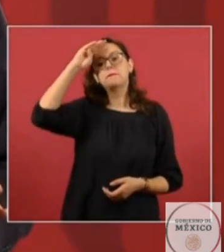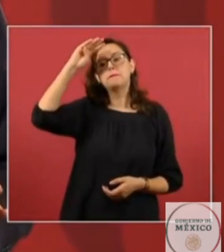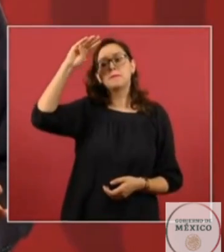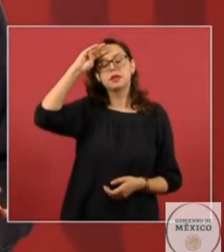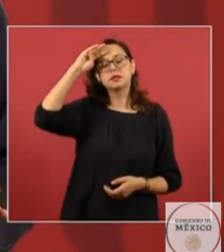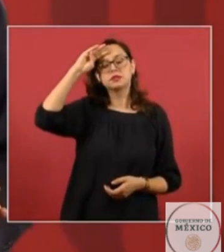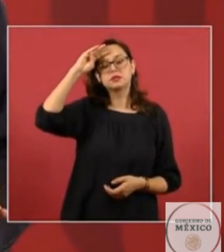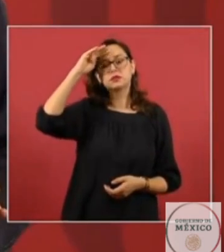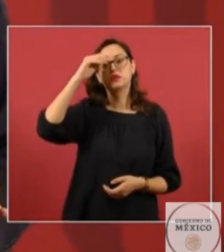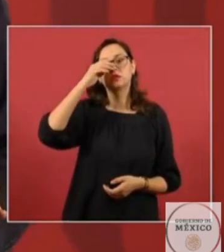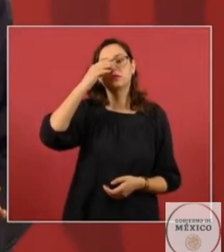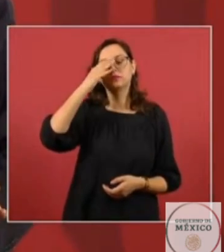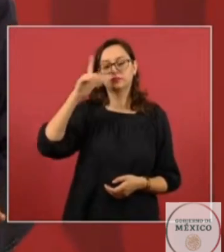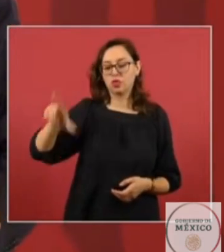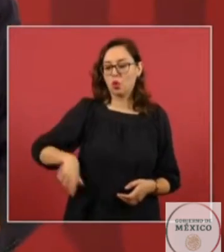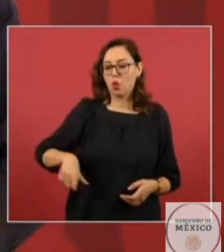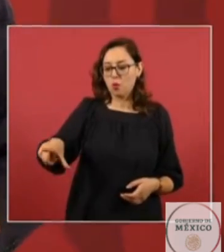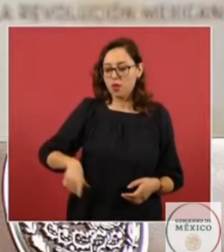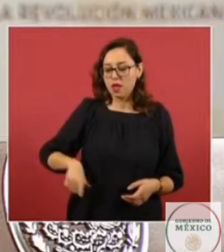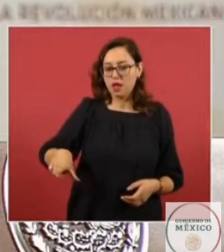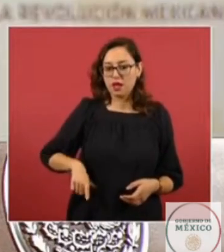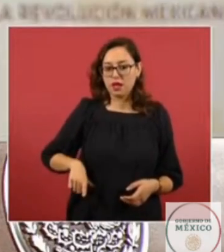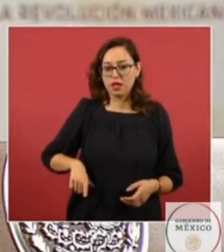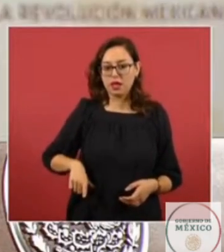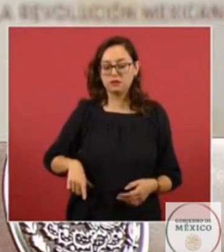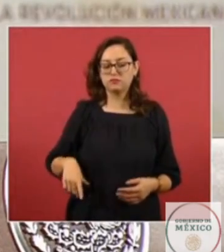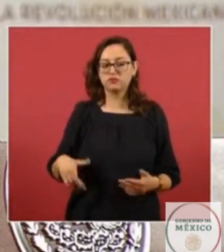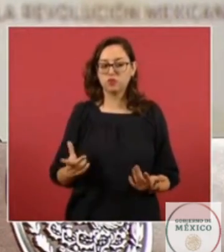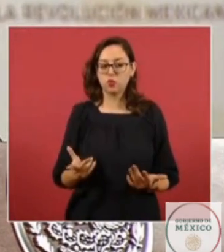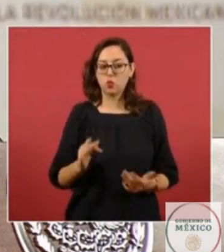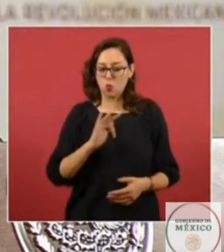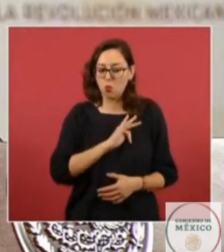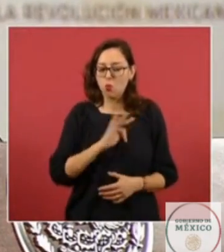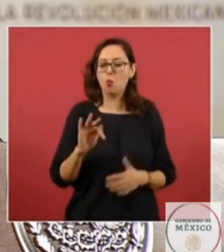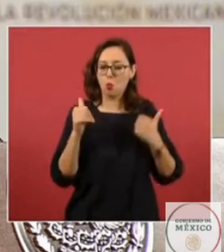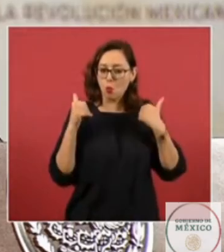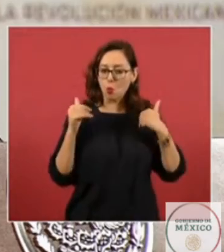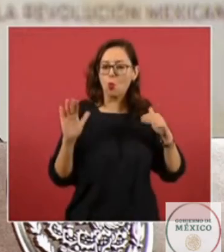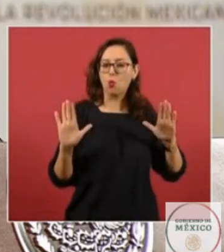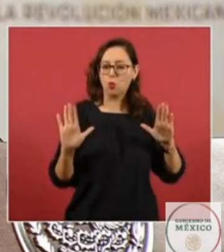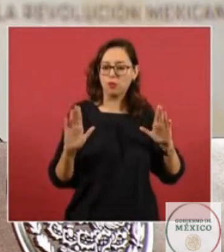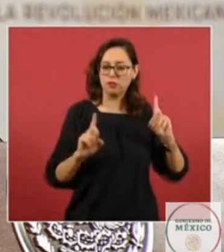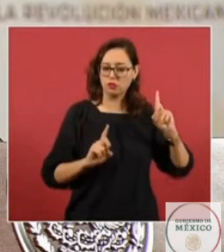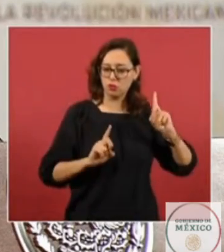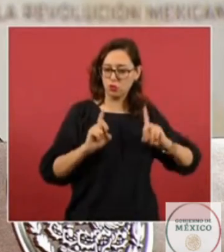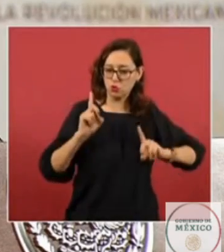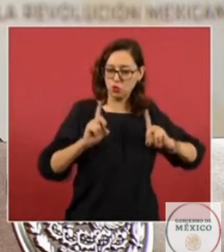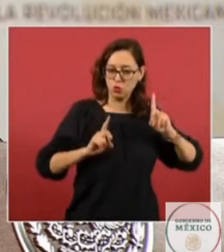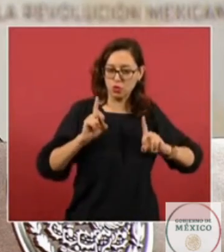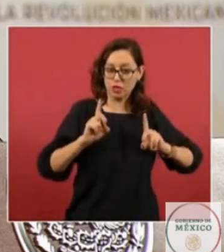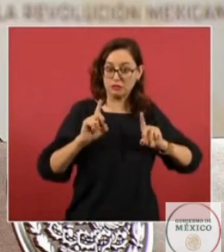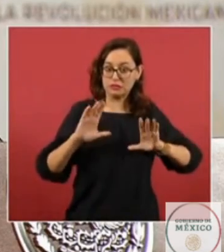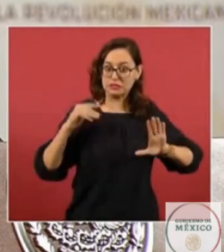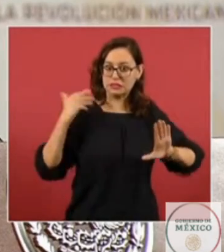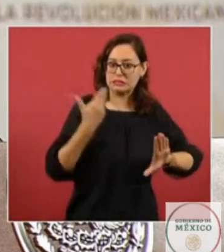pueden pedir bloquear a personas a otros países? Por ejemplo, a España. Sí. ¿Ya pidieron bloquear a...